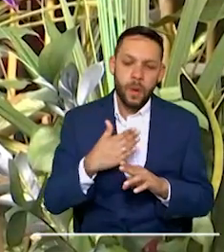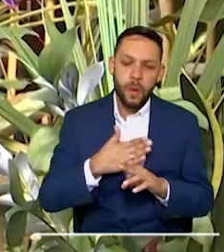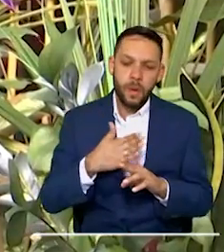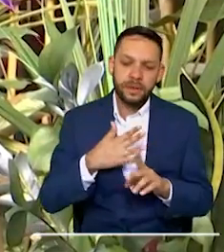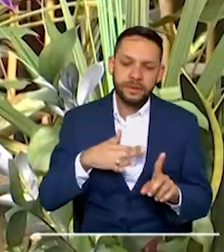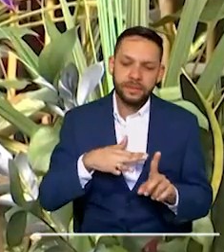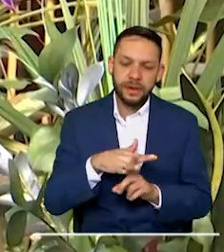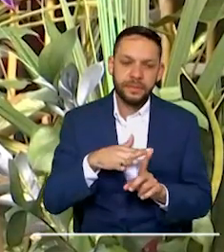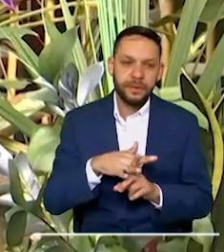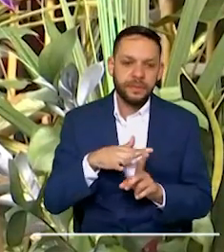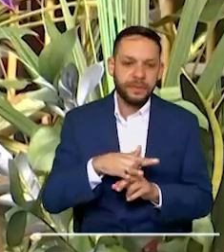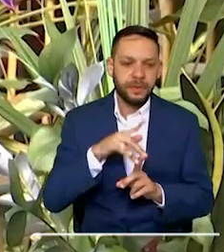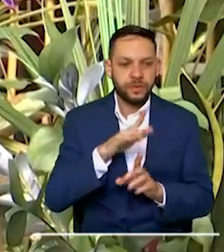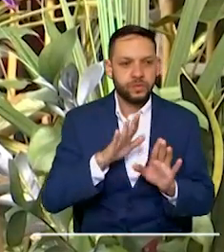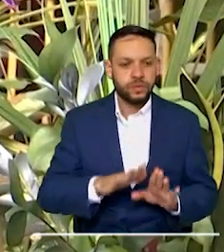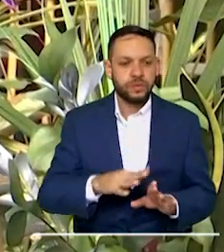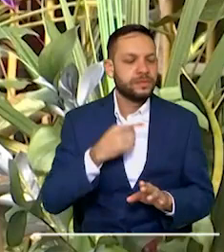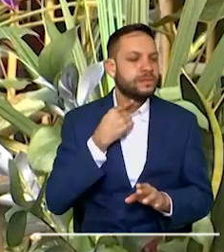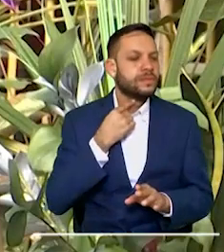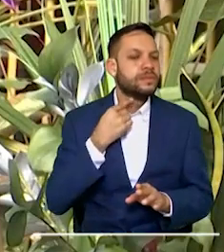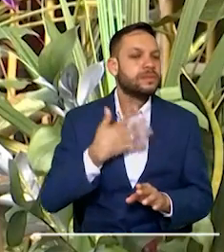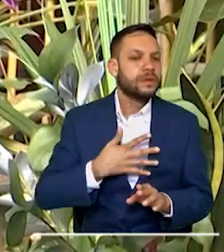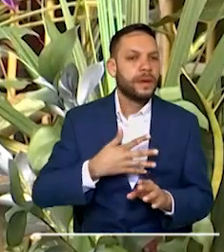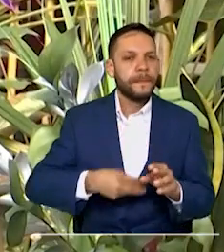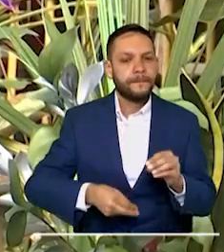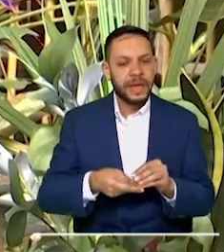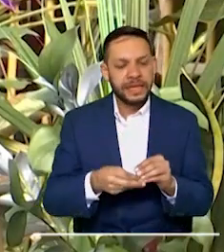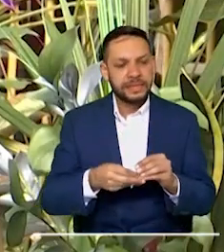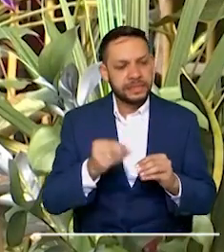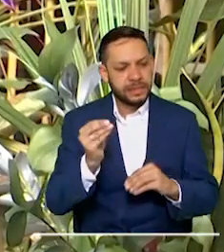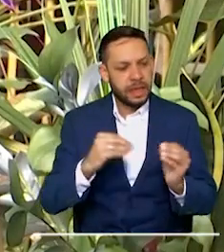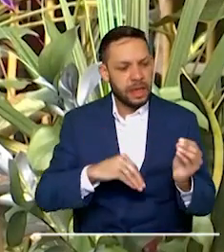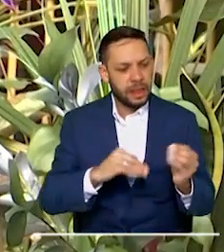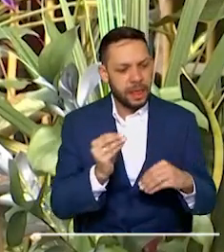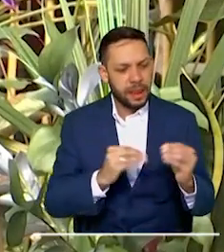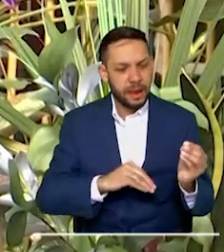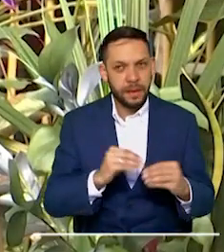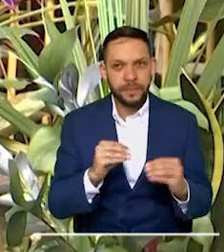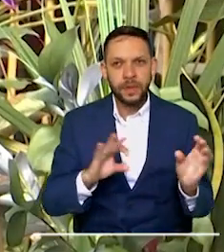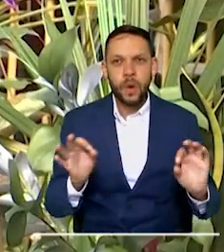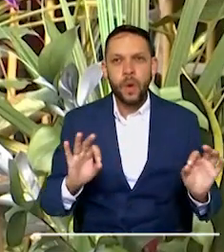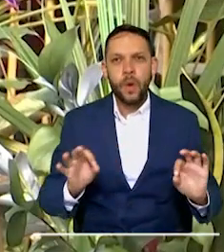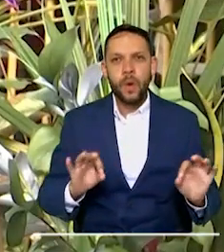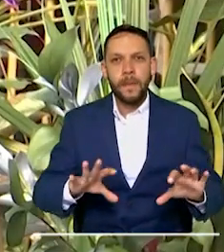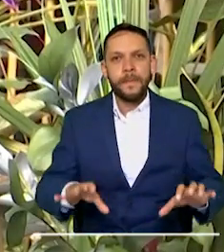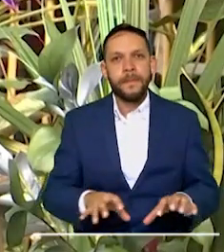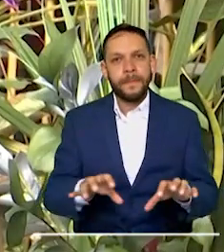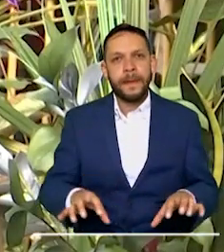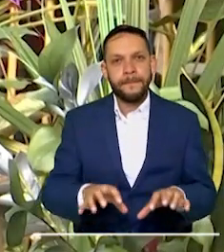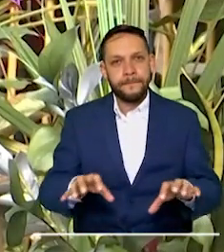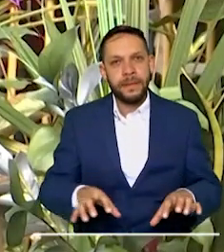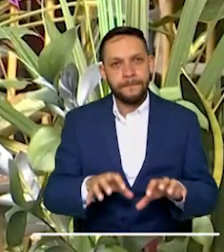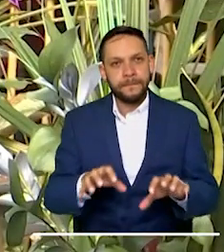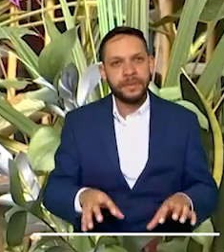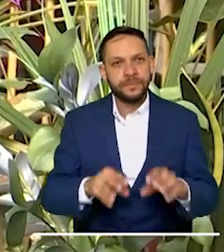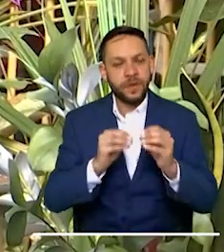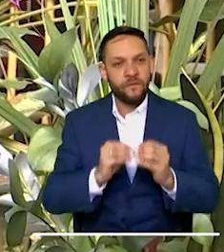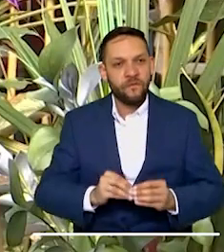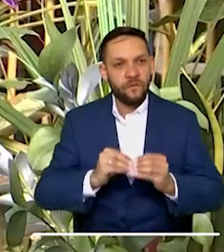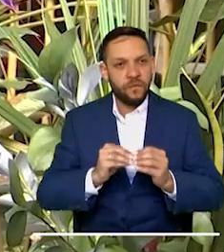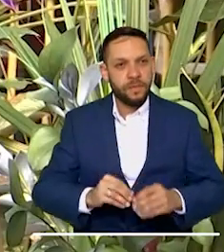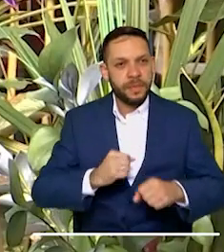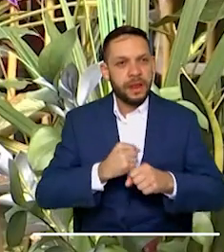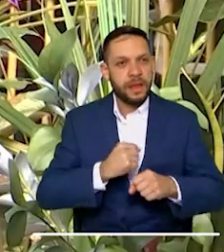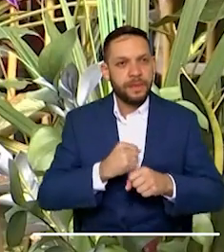tiroides. Y esto pues les altera la glándula y les altera la función de esa glándula, que a su